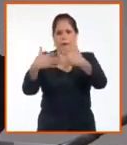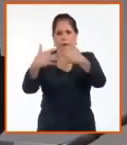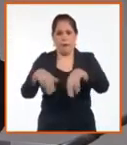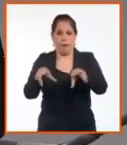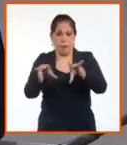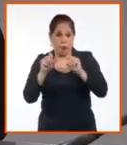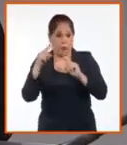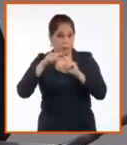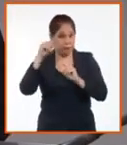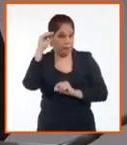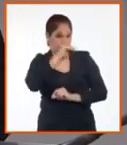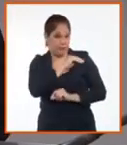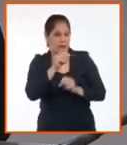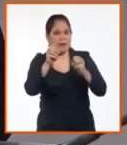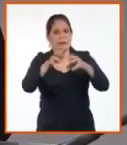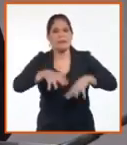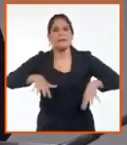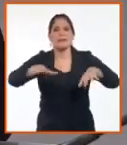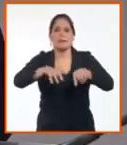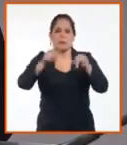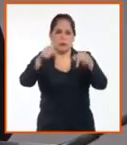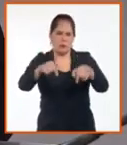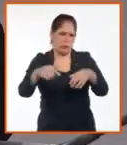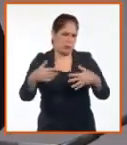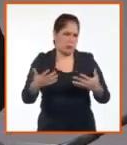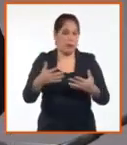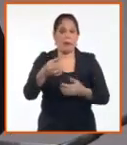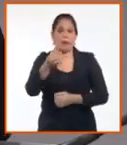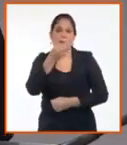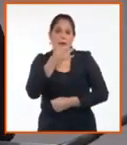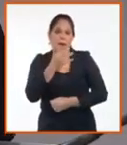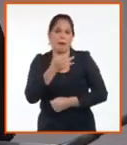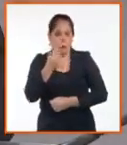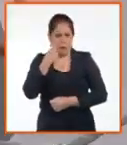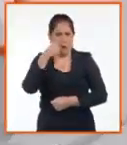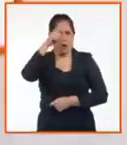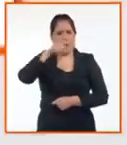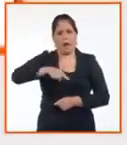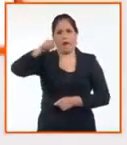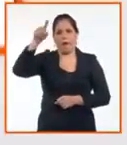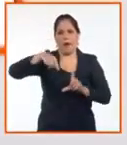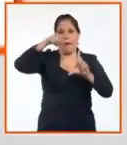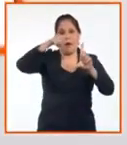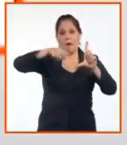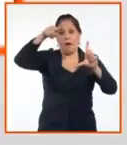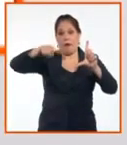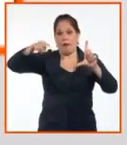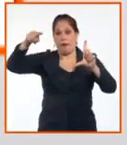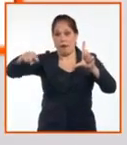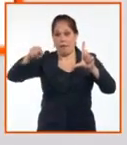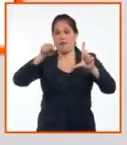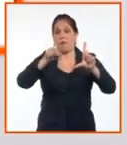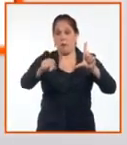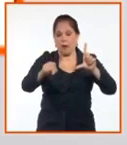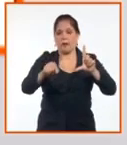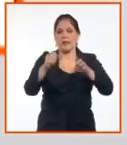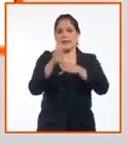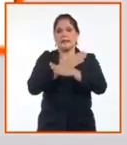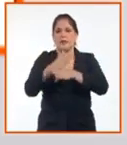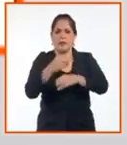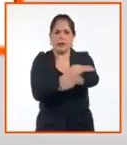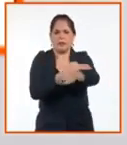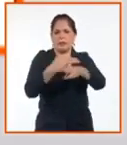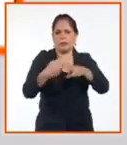cuál es la situación que tenemos y lógicamente hay un gráfico con este gráfico ahí se aparece una serie histórica desde el año